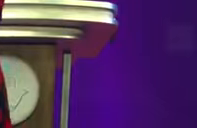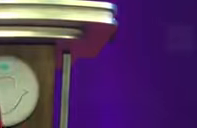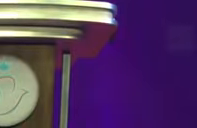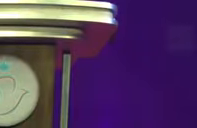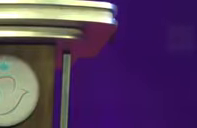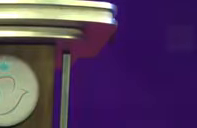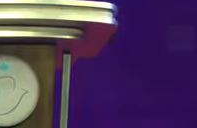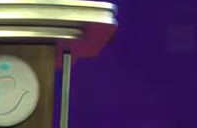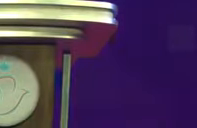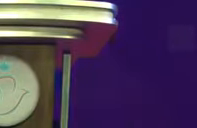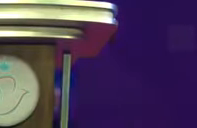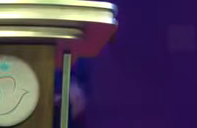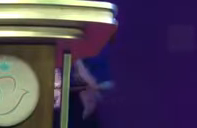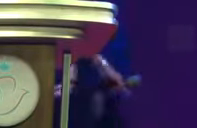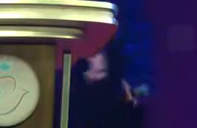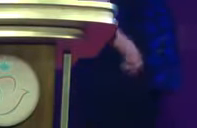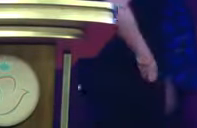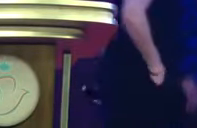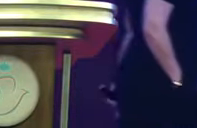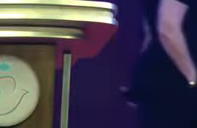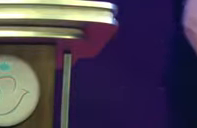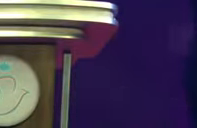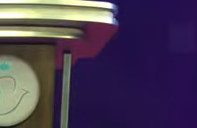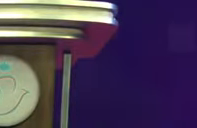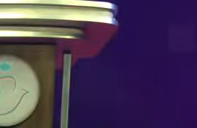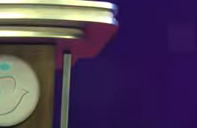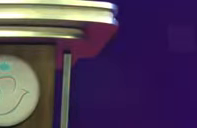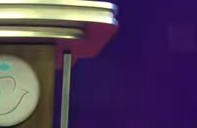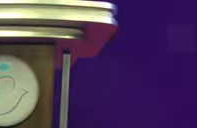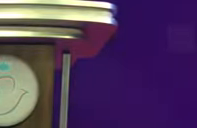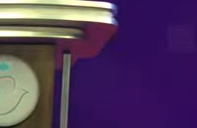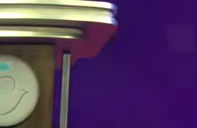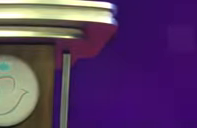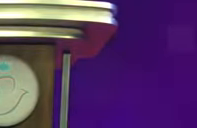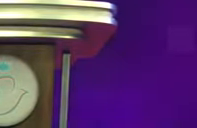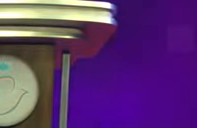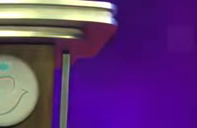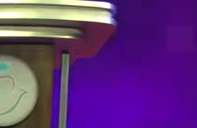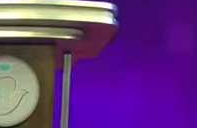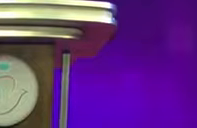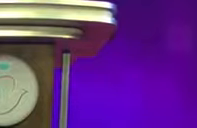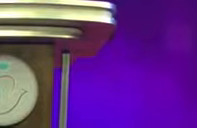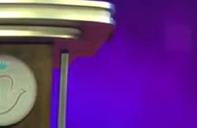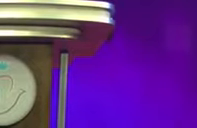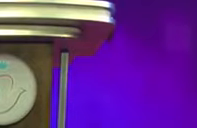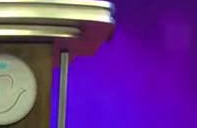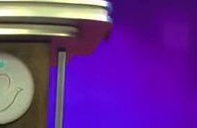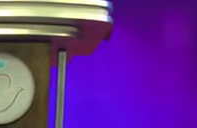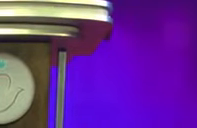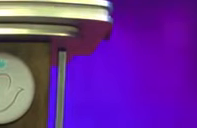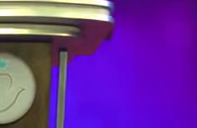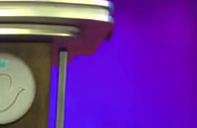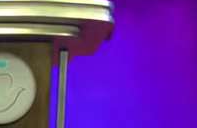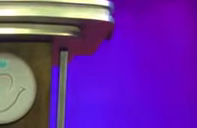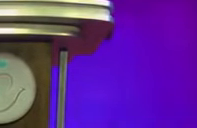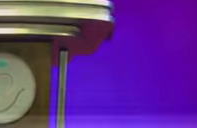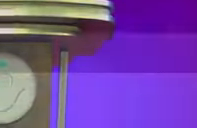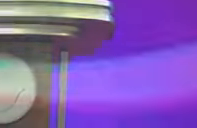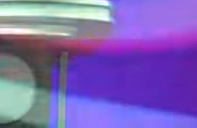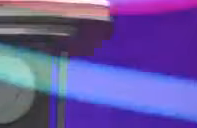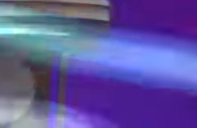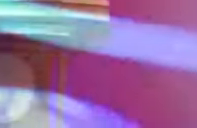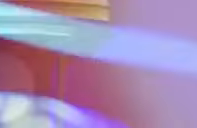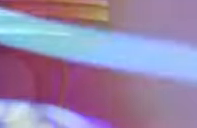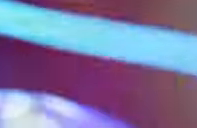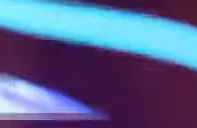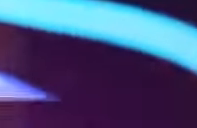favor, con el distanciamiento. No queremos, pues sobre todo, caer en descrédito, porque sabemos que